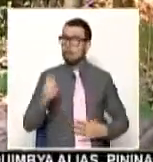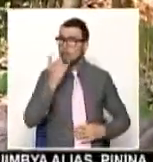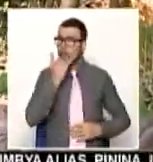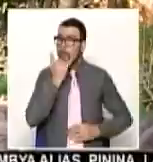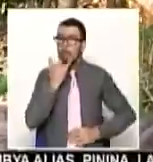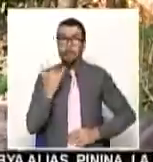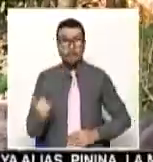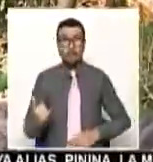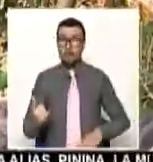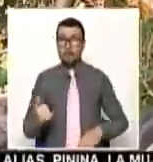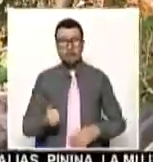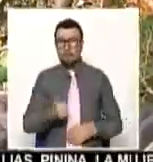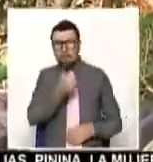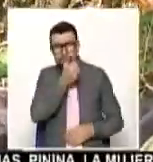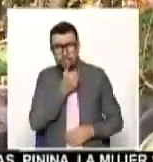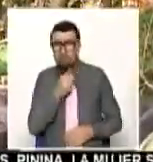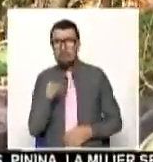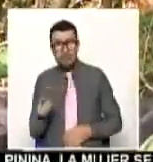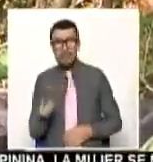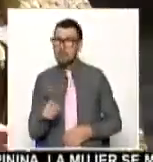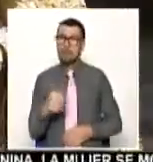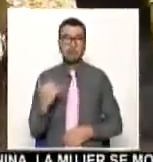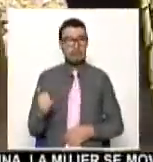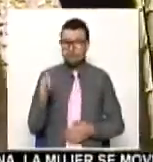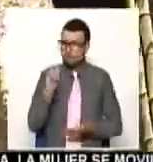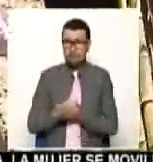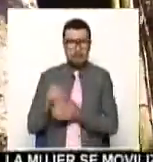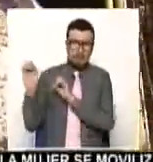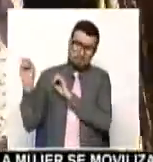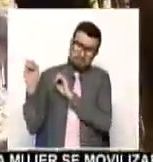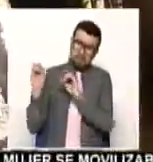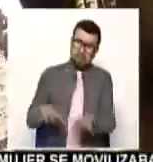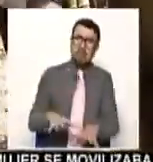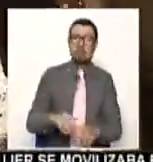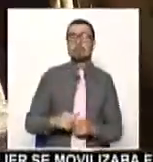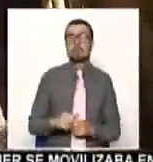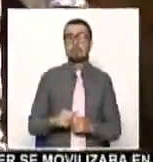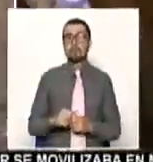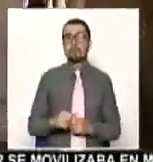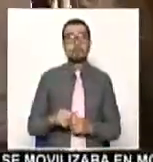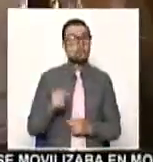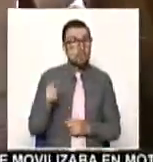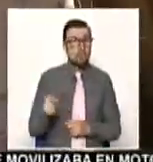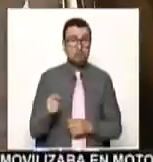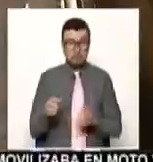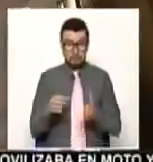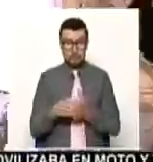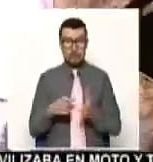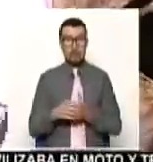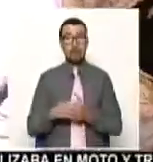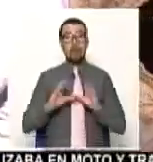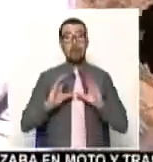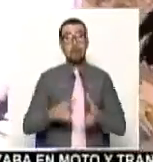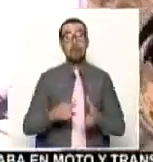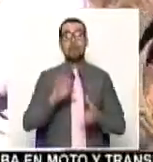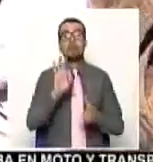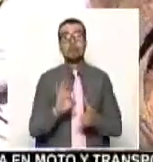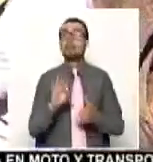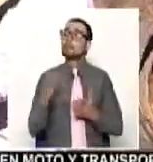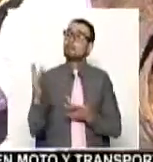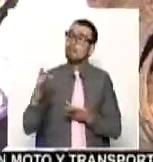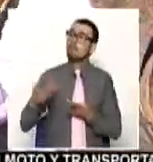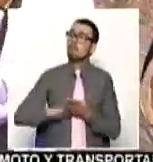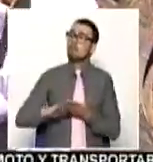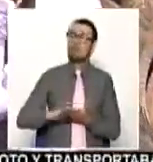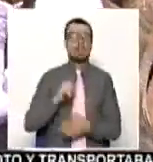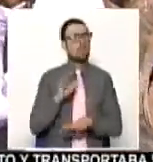no aguantamos los olores, los vertimientos son directos. Habitantes de la comuna 3 esperan acciones de la administración municipal y sanciones a